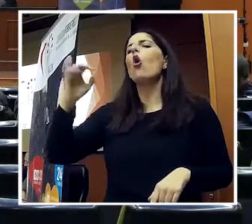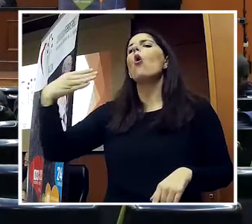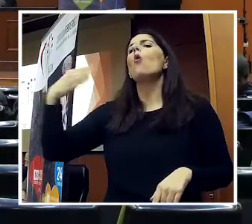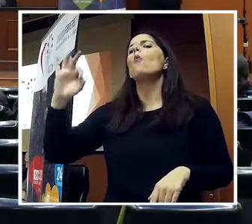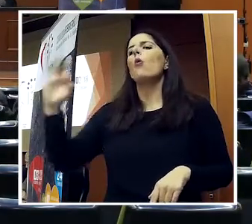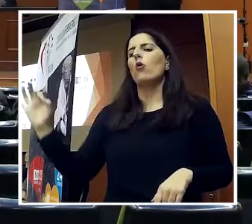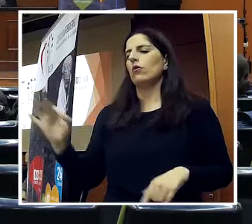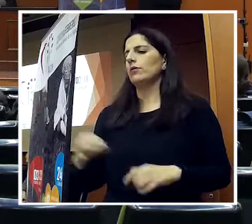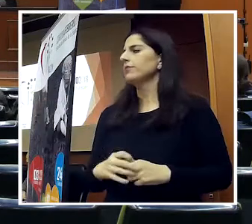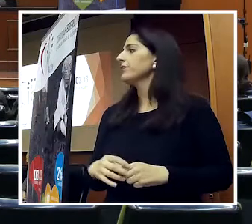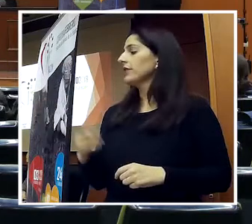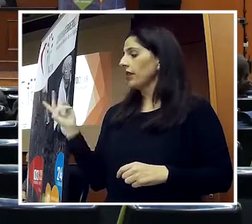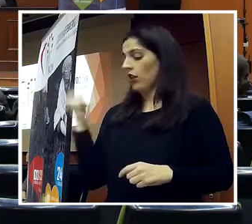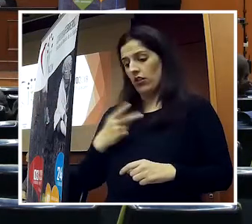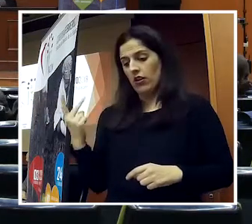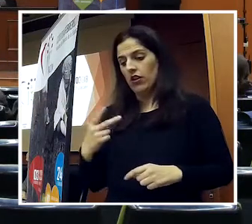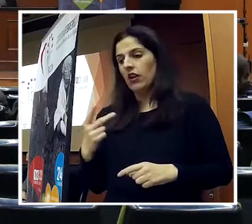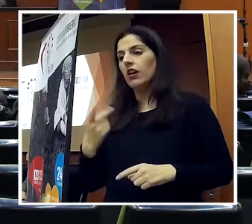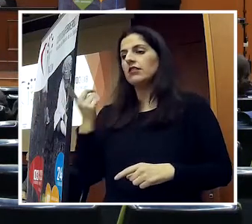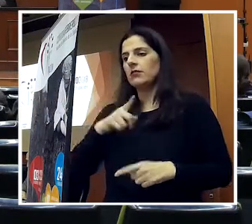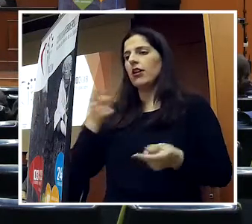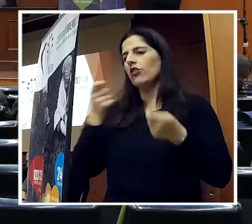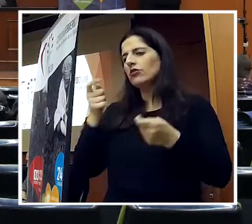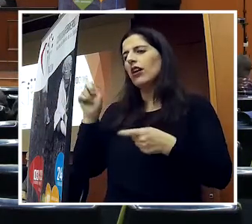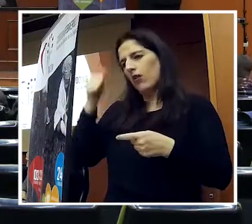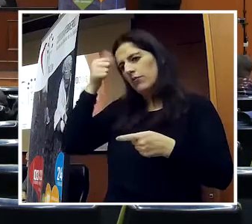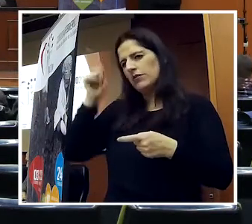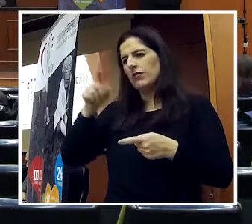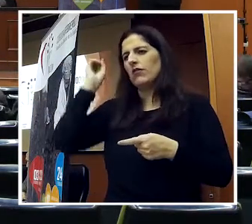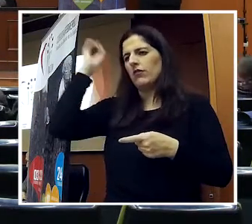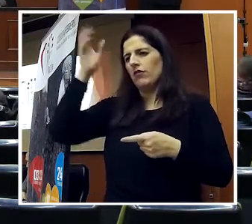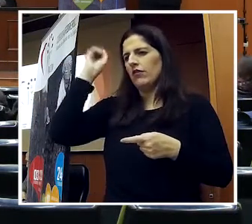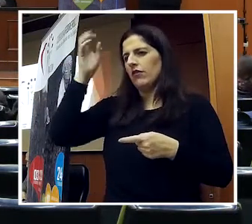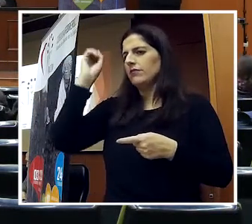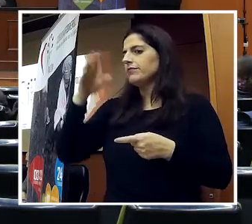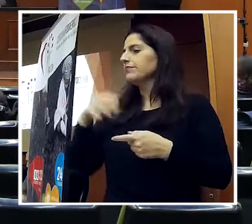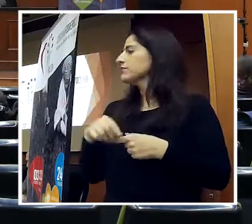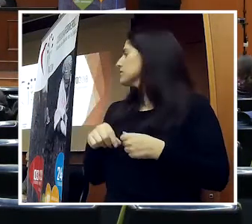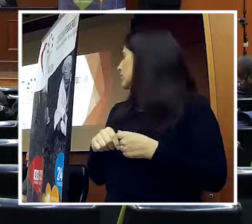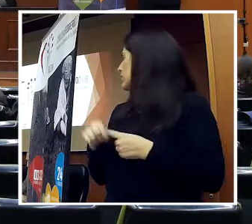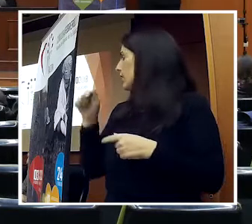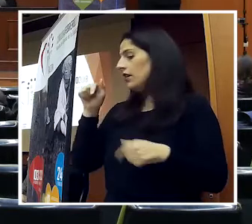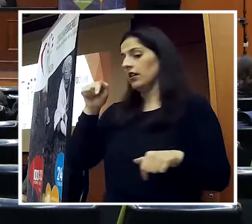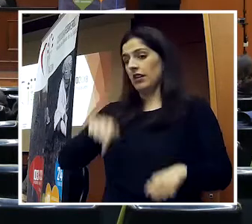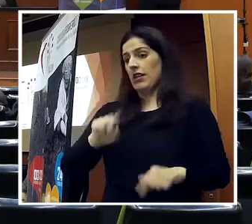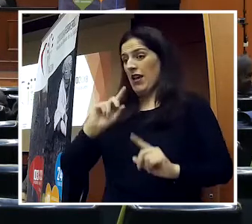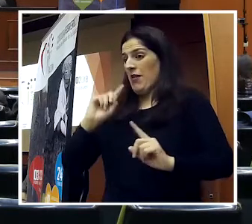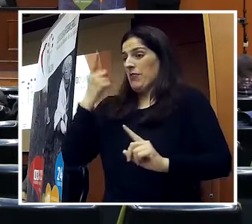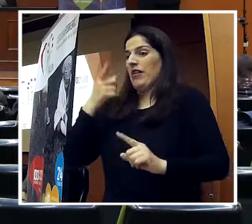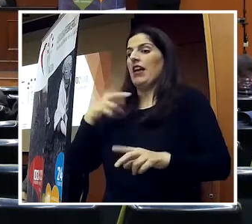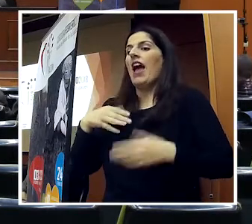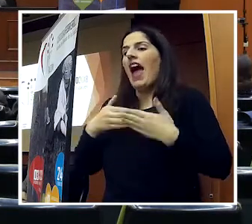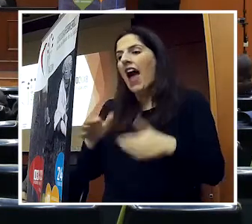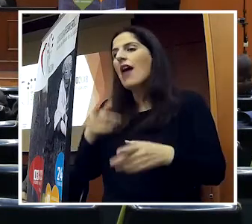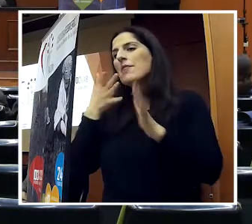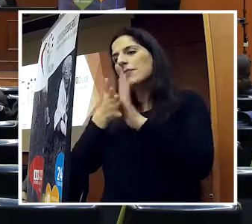Él, además de moderador, va a ser ponente. Y en esta pequeña introducción que queremos hacer de esta